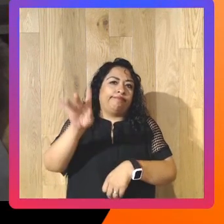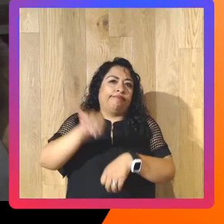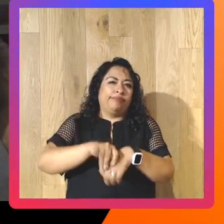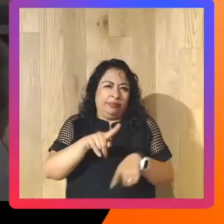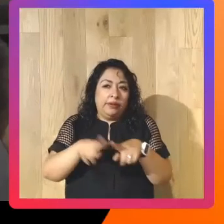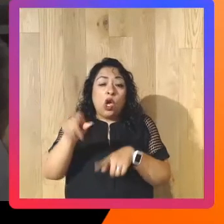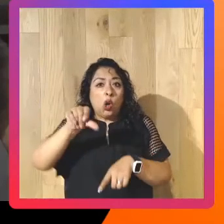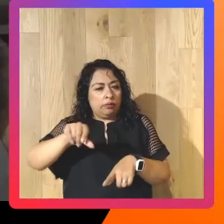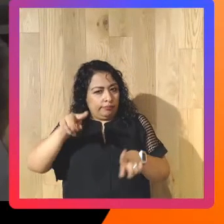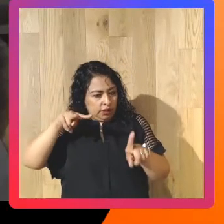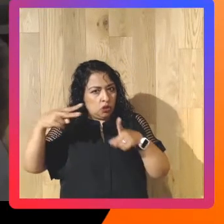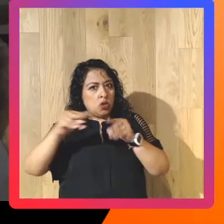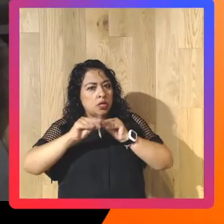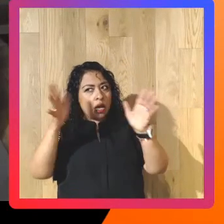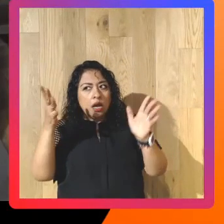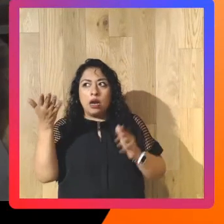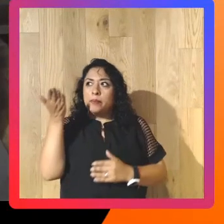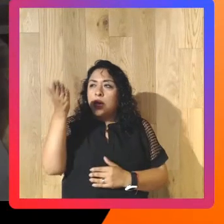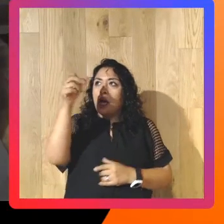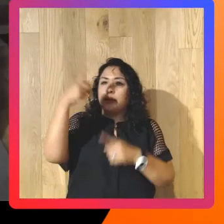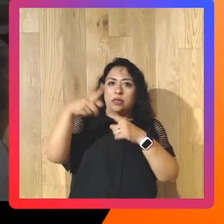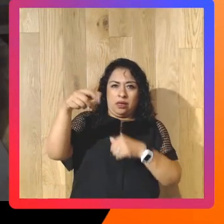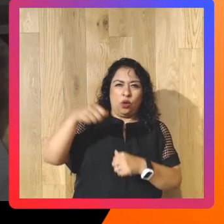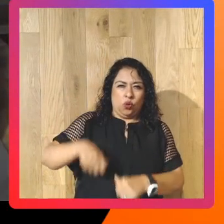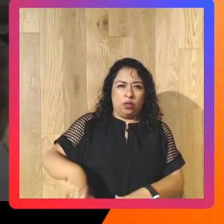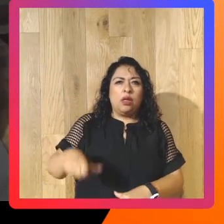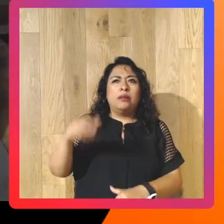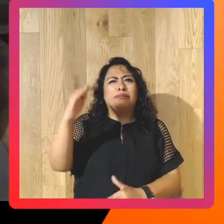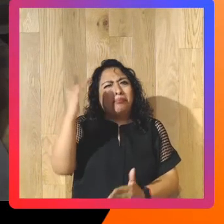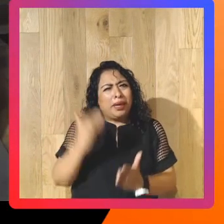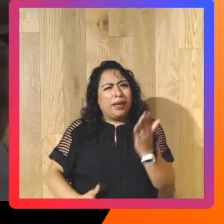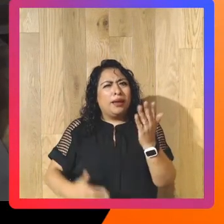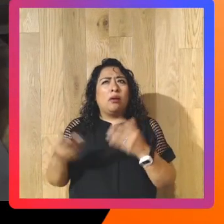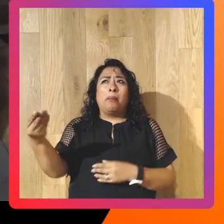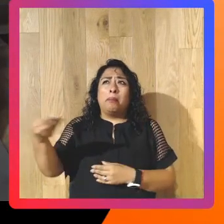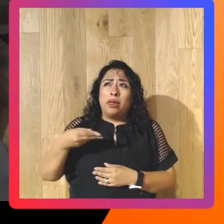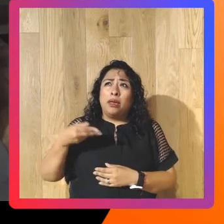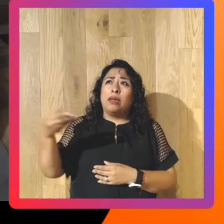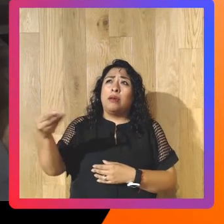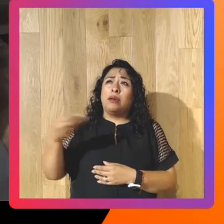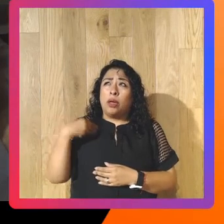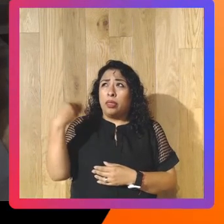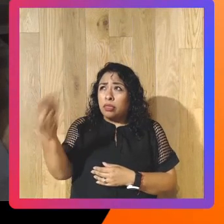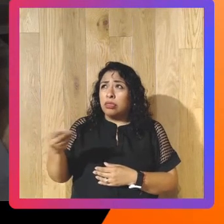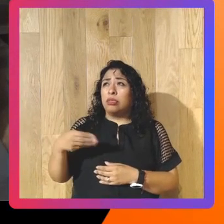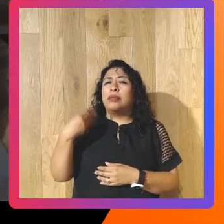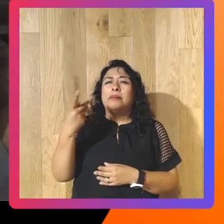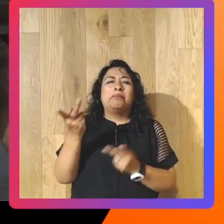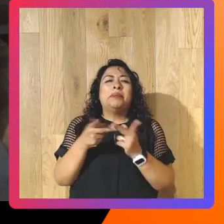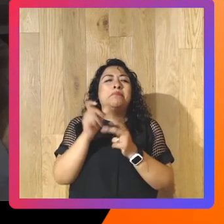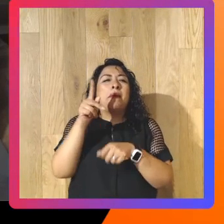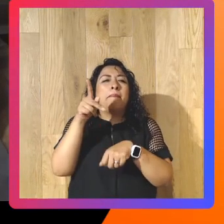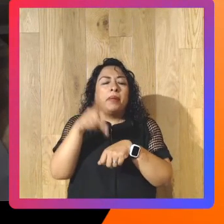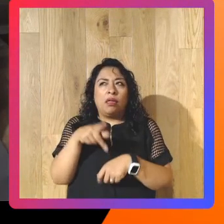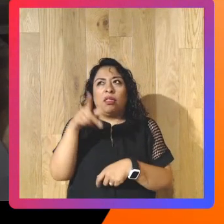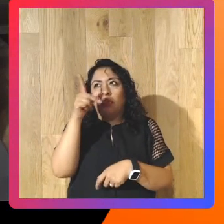una postura muy clara de exigencia a las autoridades a que disminuyan esos requisitos, esas piedritas en el